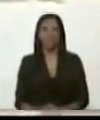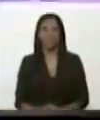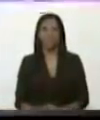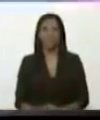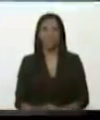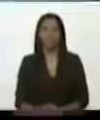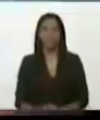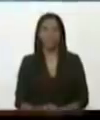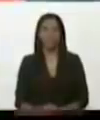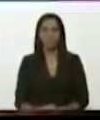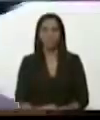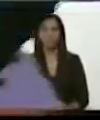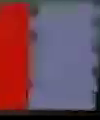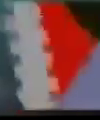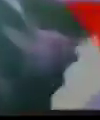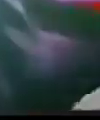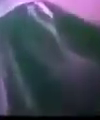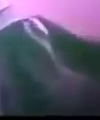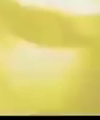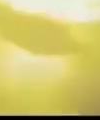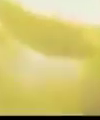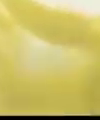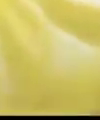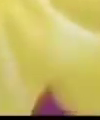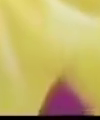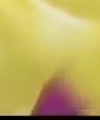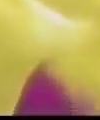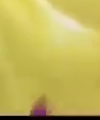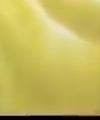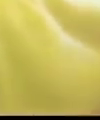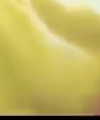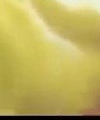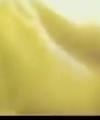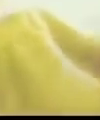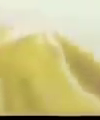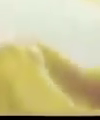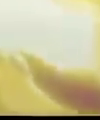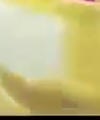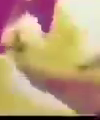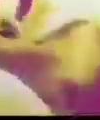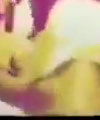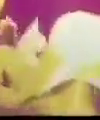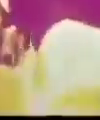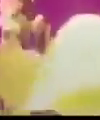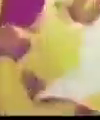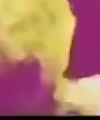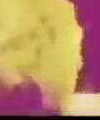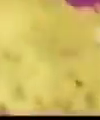San Juan Bautista 2019. Que sean las imágenes las que hay.